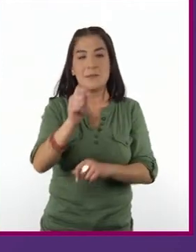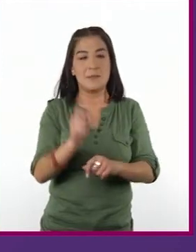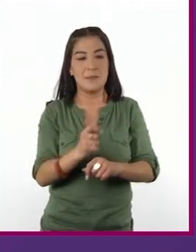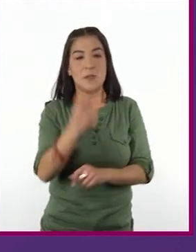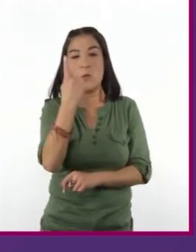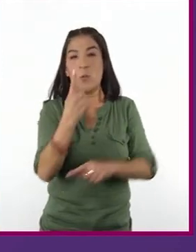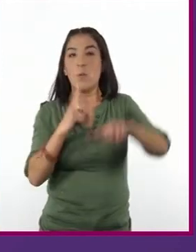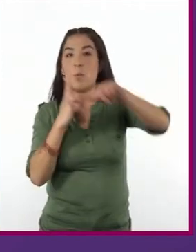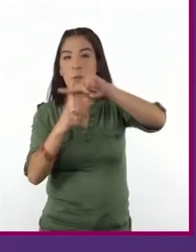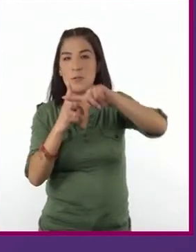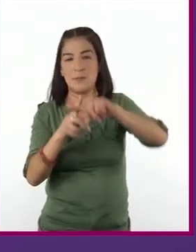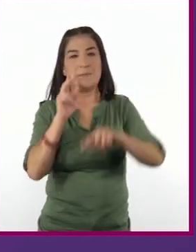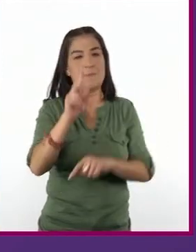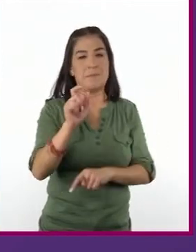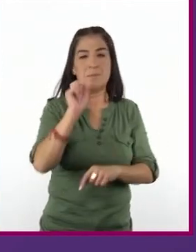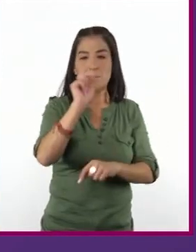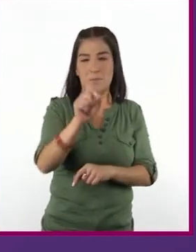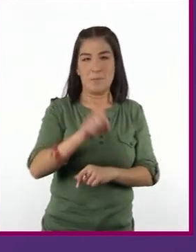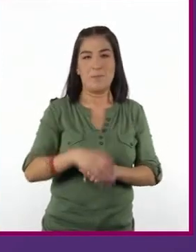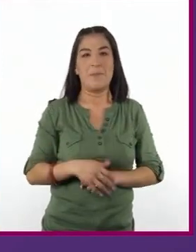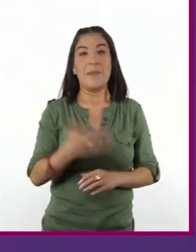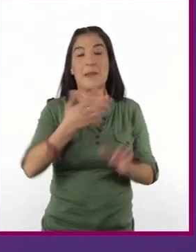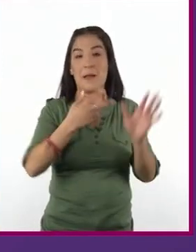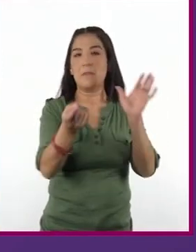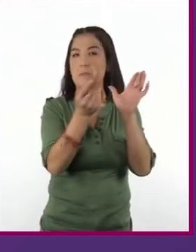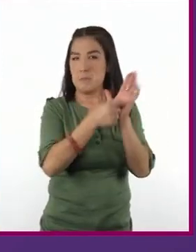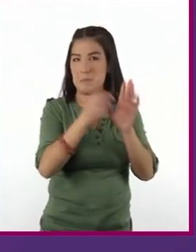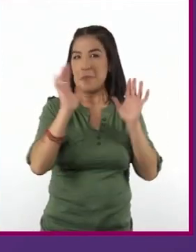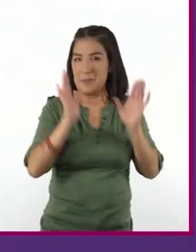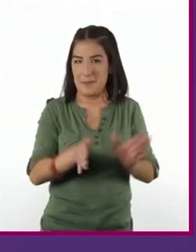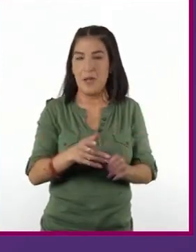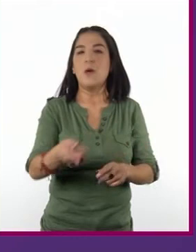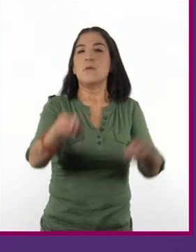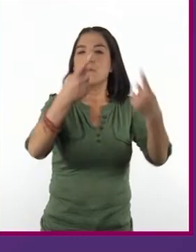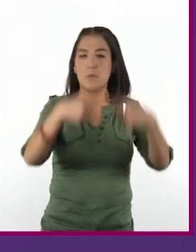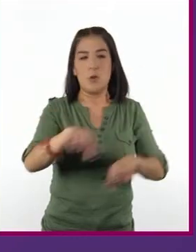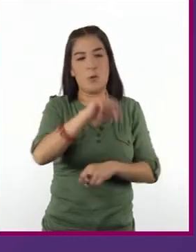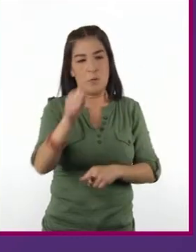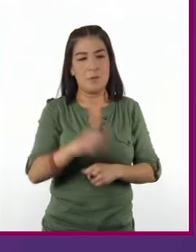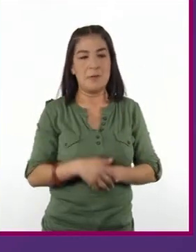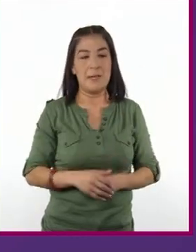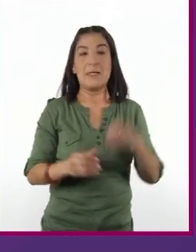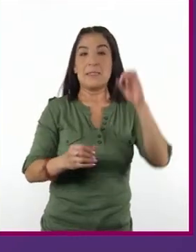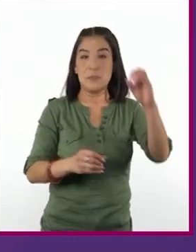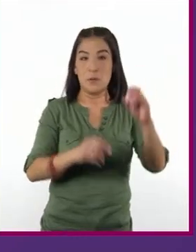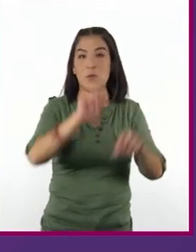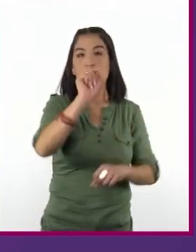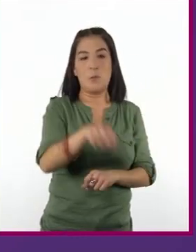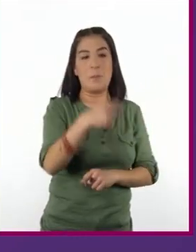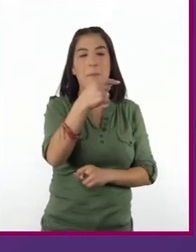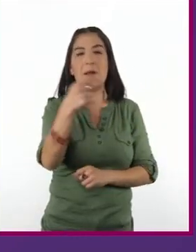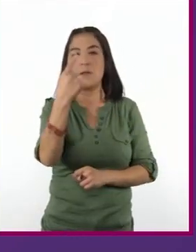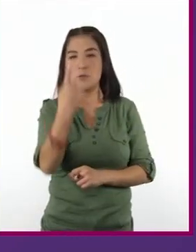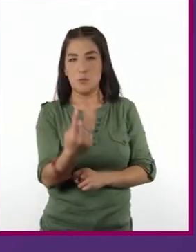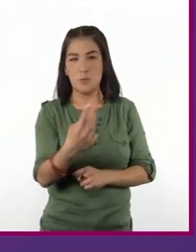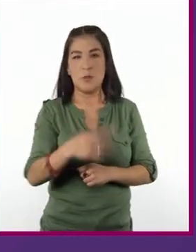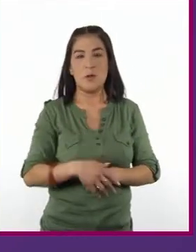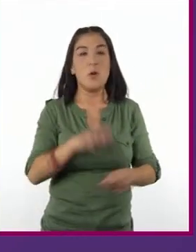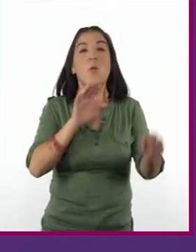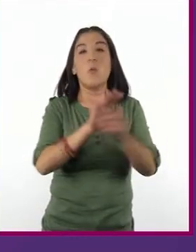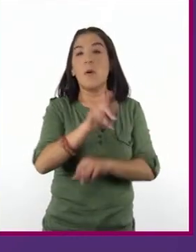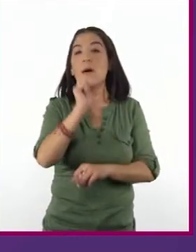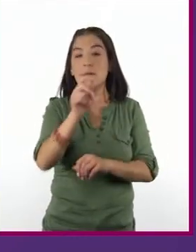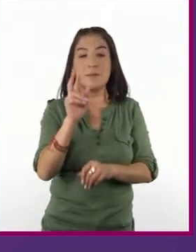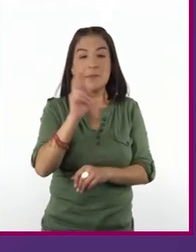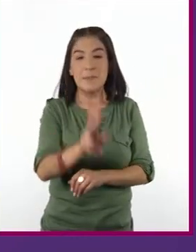segundo punto de la gráfica. Continuamos con la siguiente coordenada, 0, menos 1. Localizamos